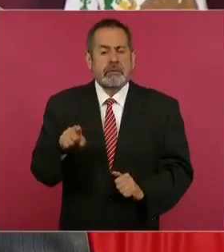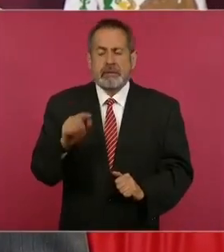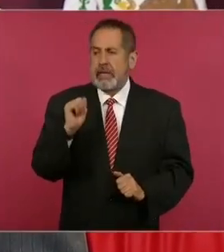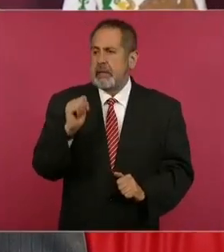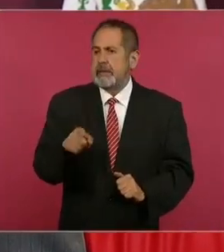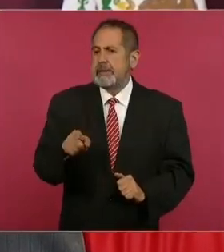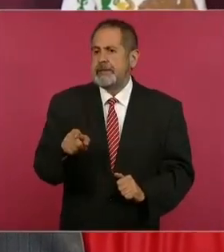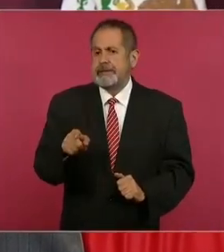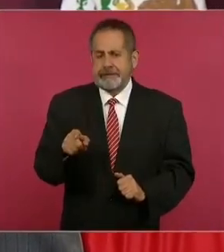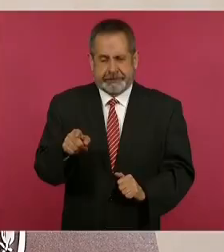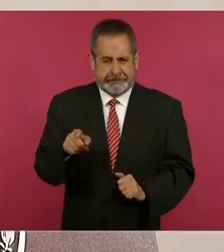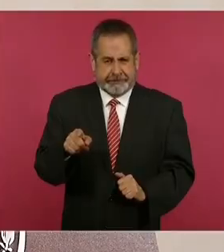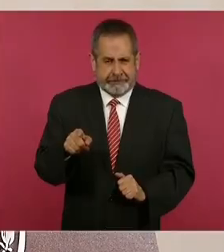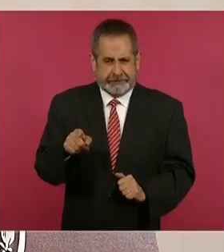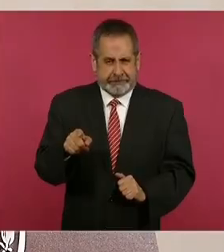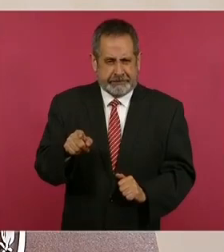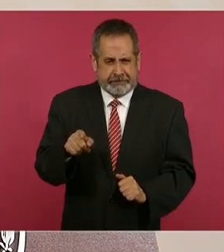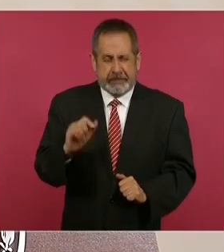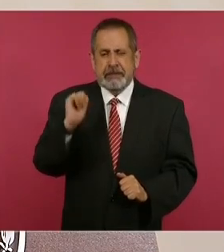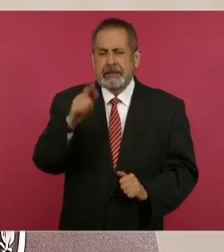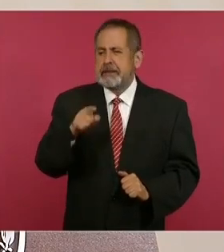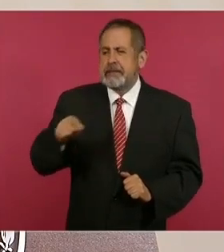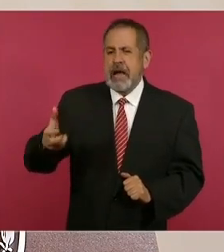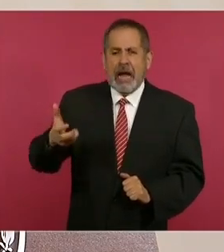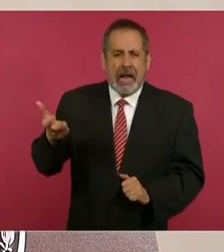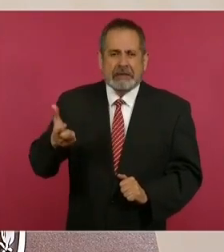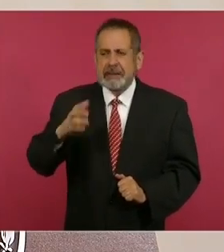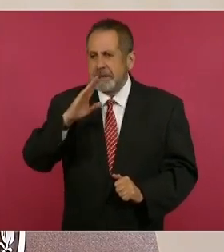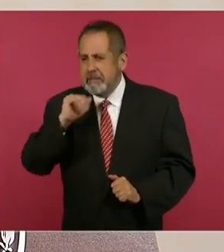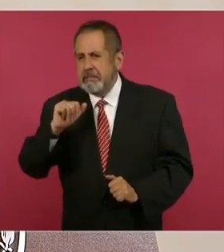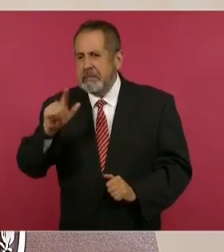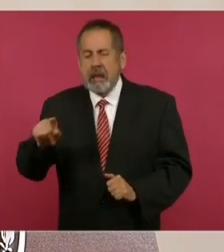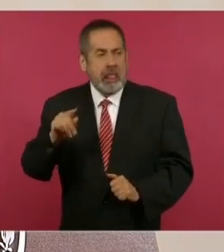actos que afecten a la población,